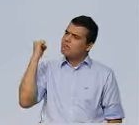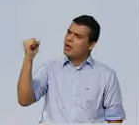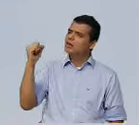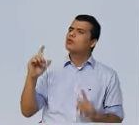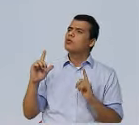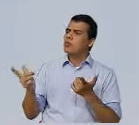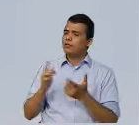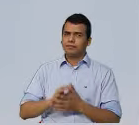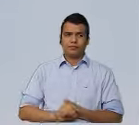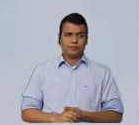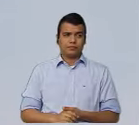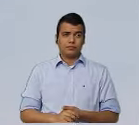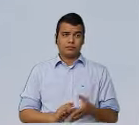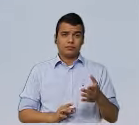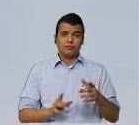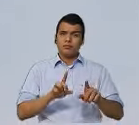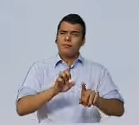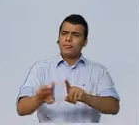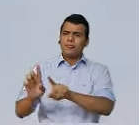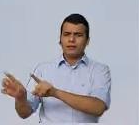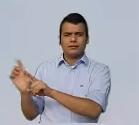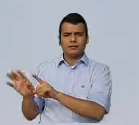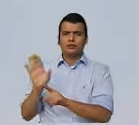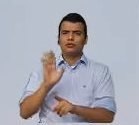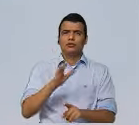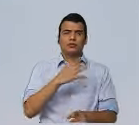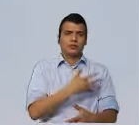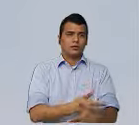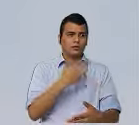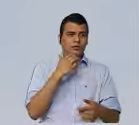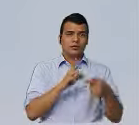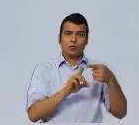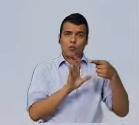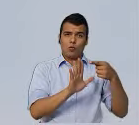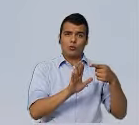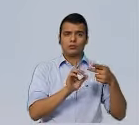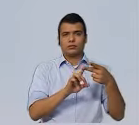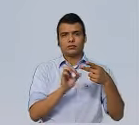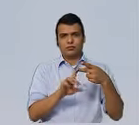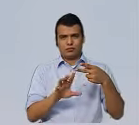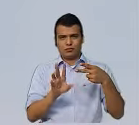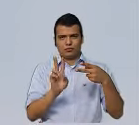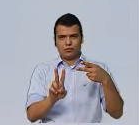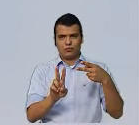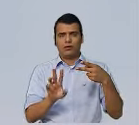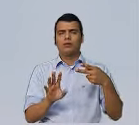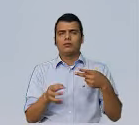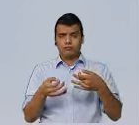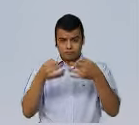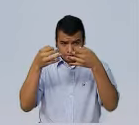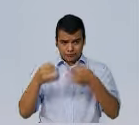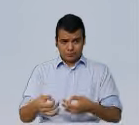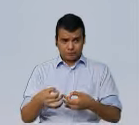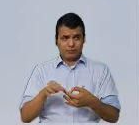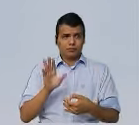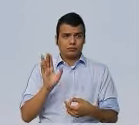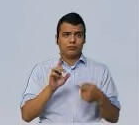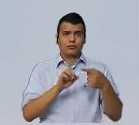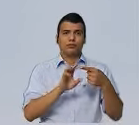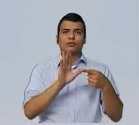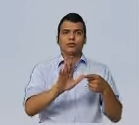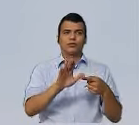bueno, la diferencia entre la diabetes tipo 1 y la diabetes tipo 2 es que la diabetes